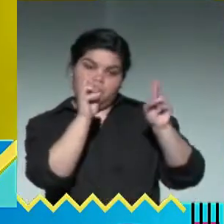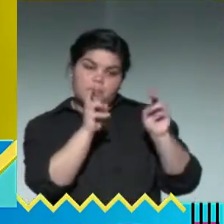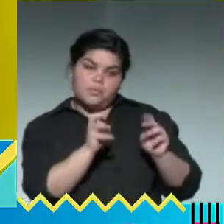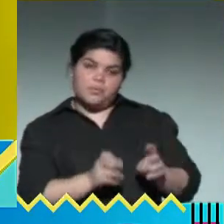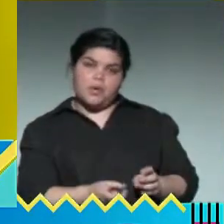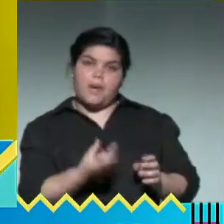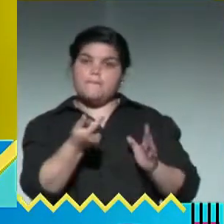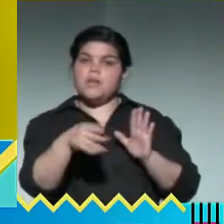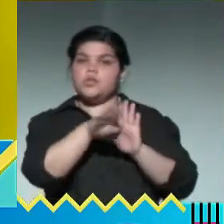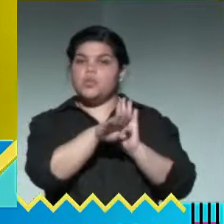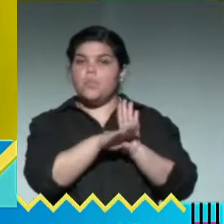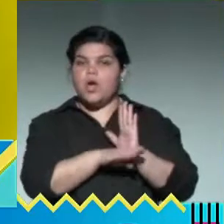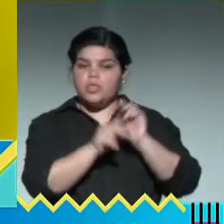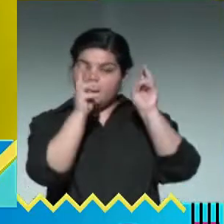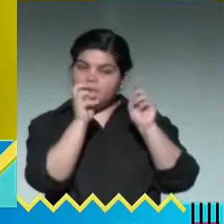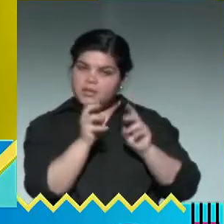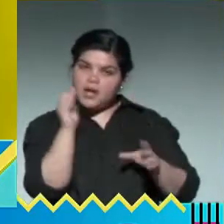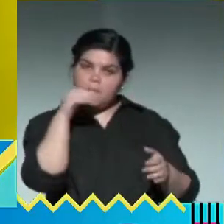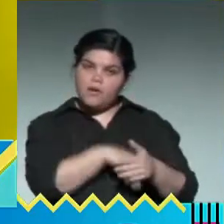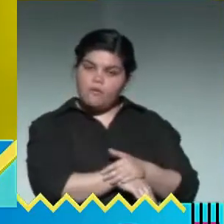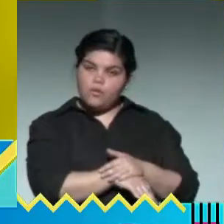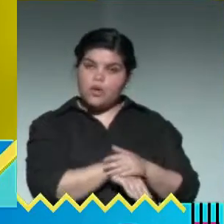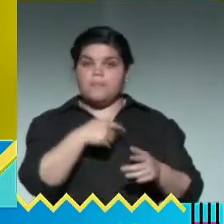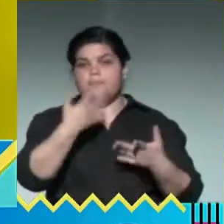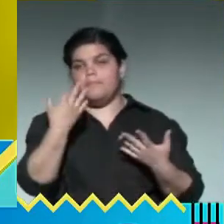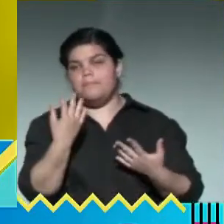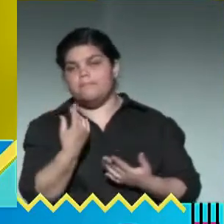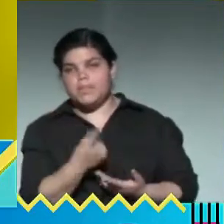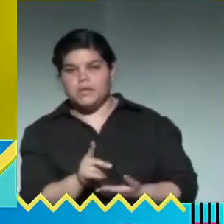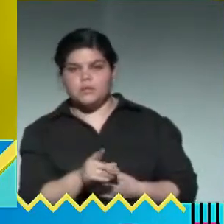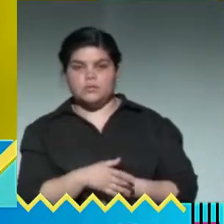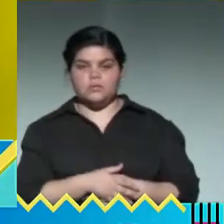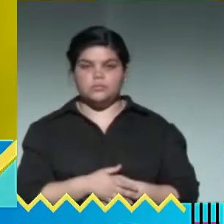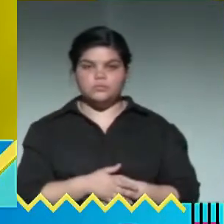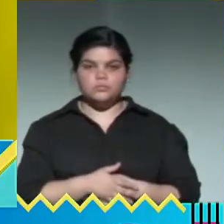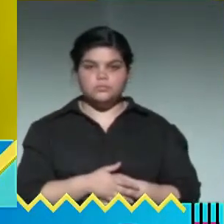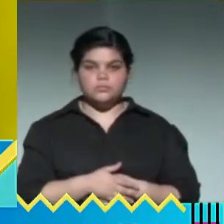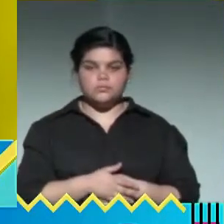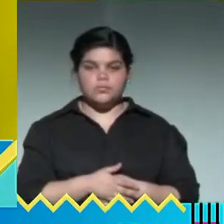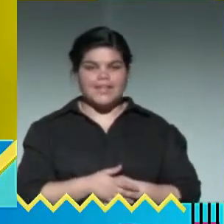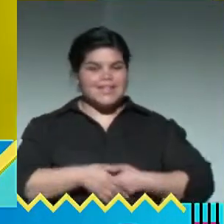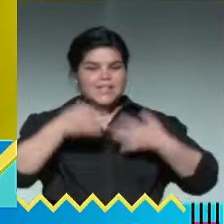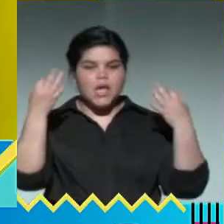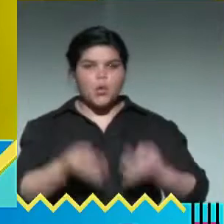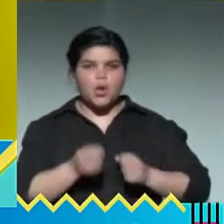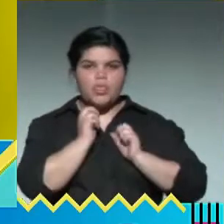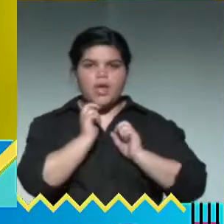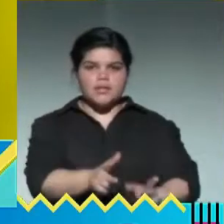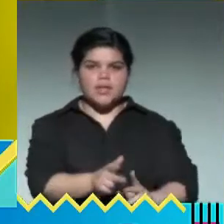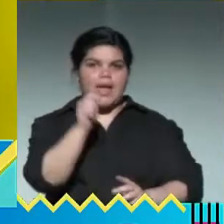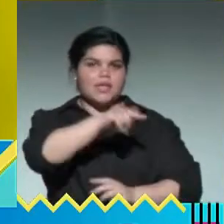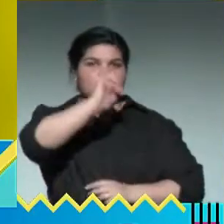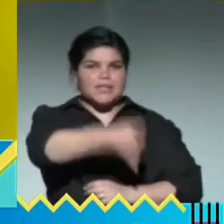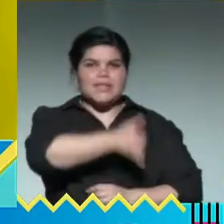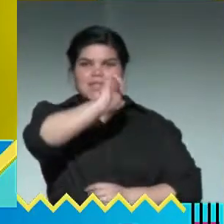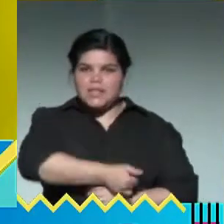que se está debatiendo, y entonces dar certezas y hablar con una cuestión así tan taxativa, decir que esto es sí